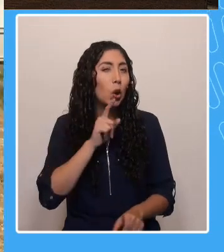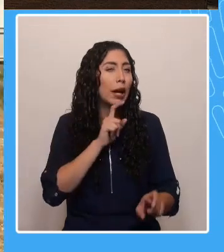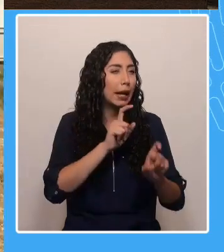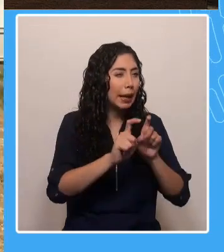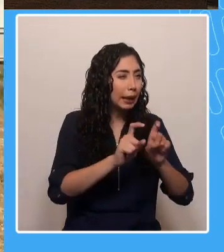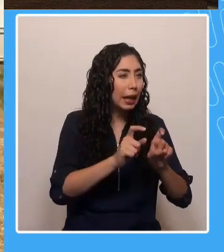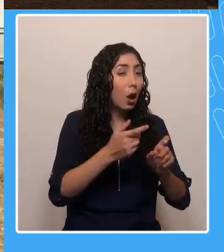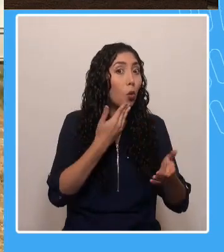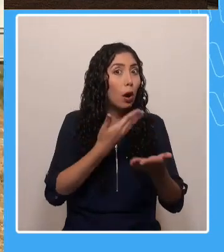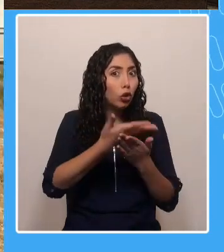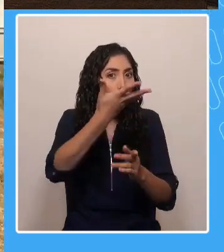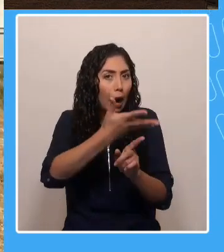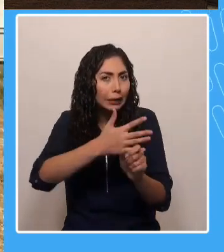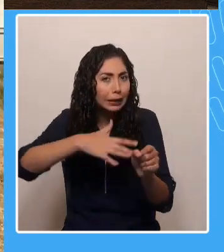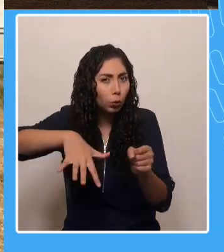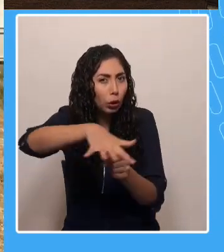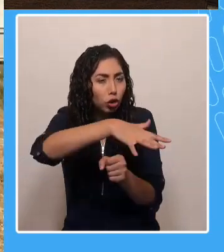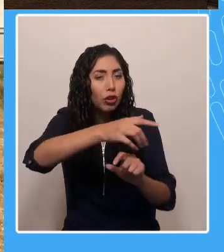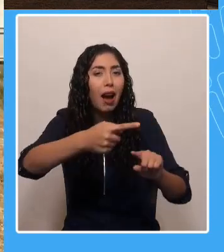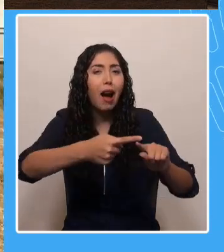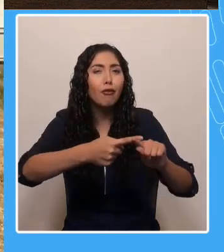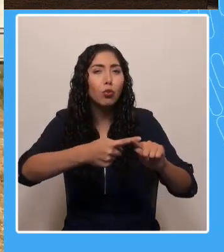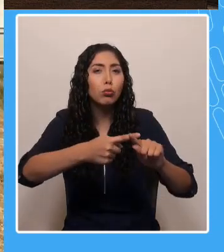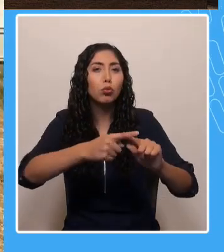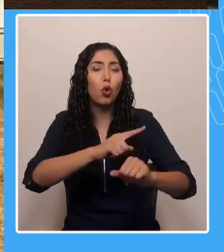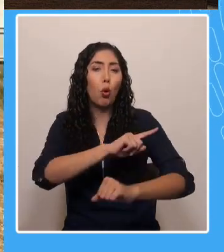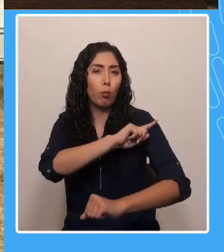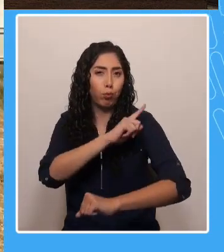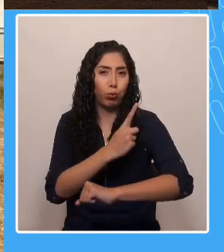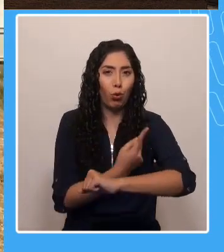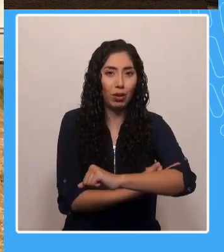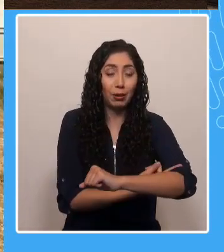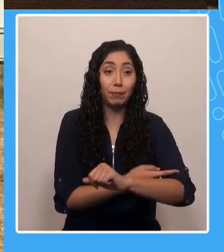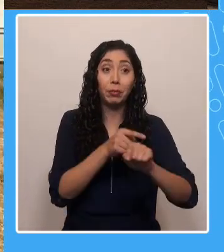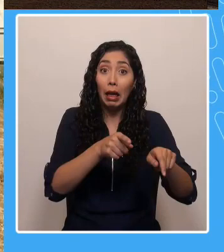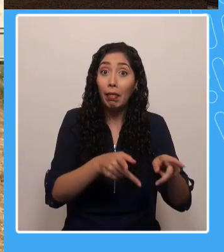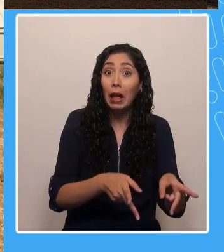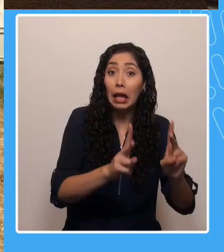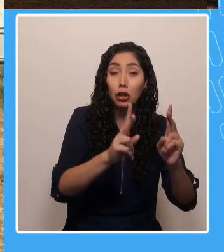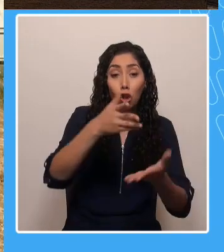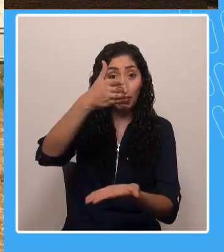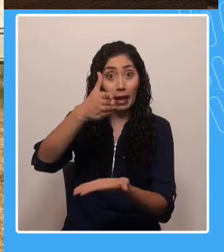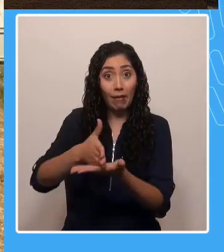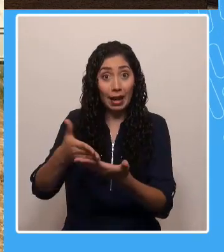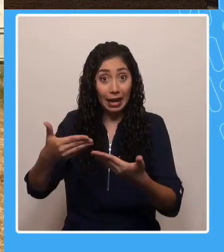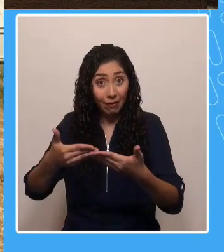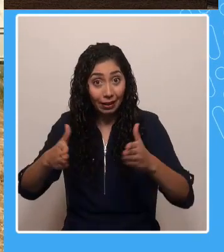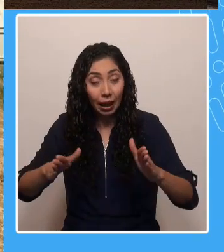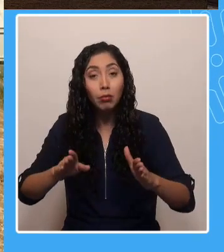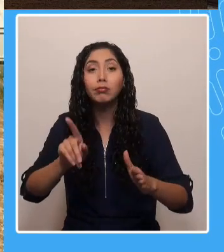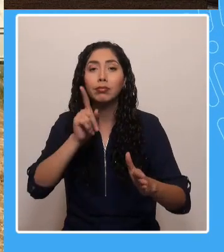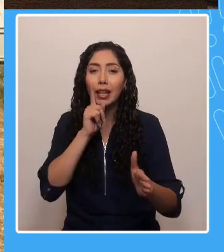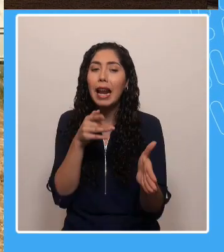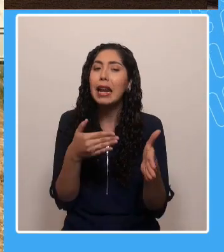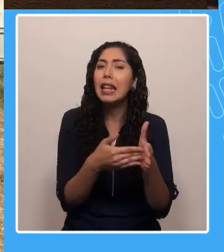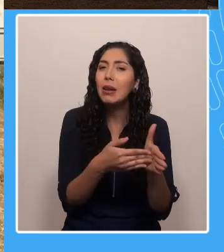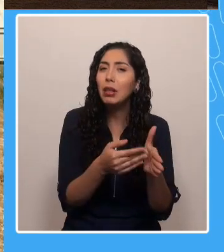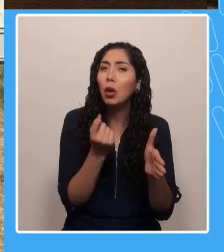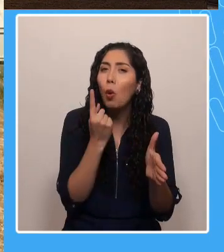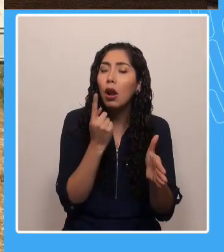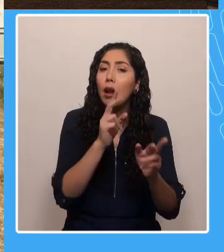de poder. Estos derechos, deberes y libertades, sin embargo, tienen como límite el respeto a los principios